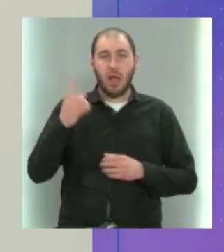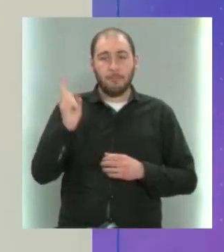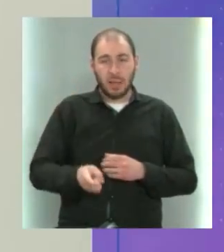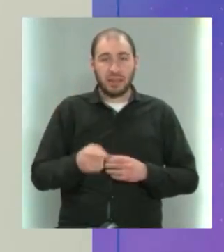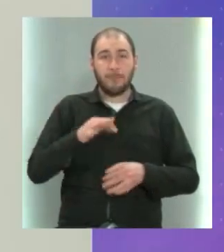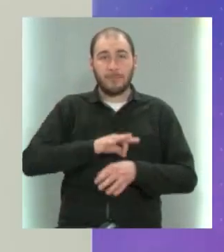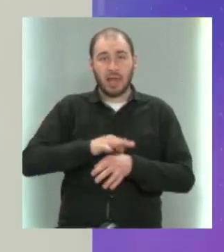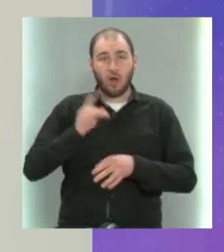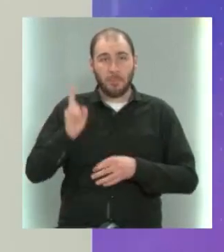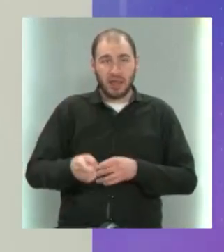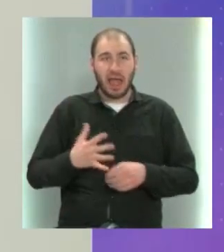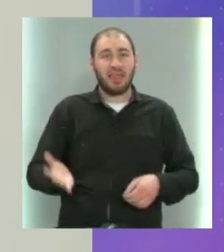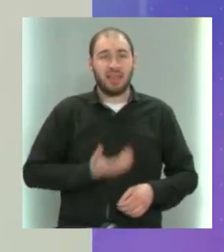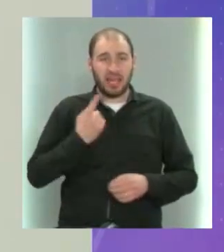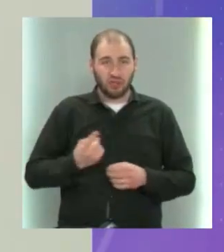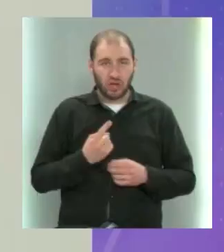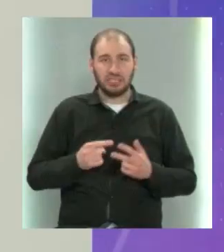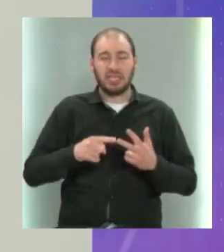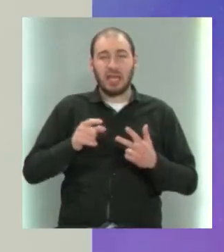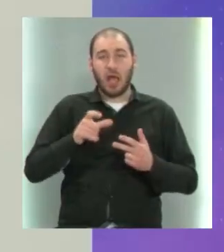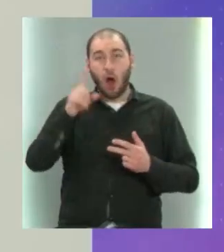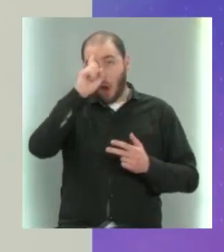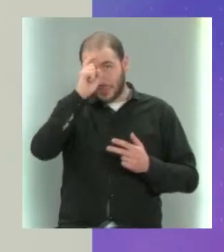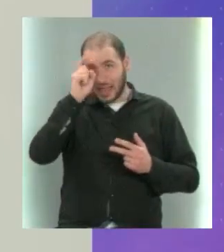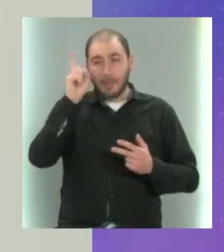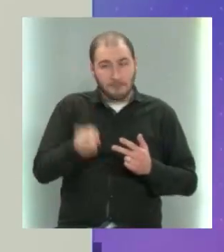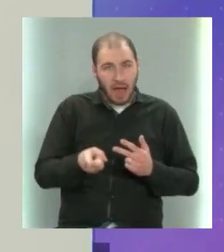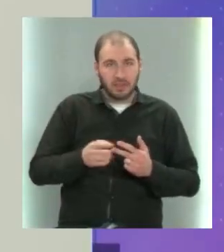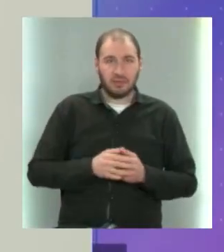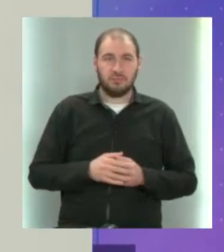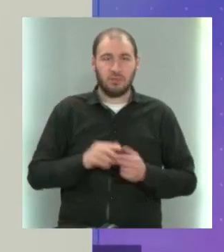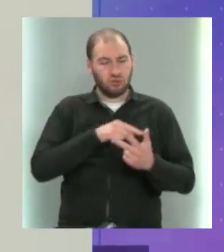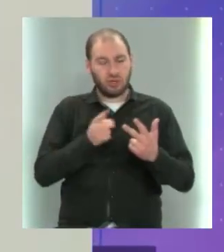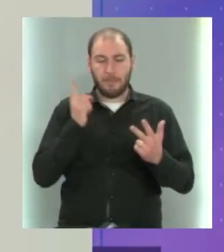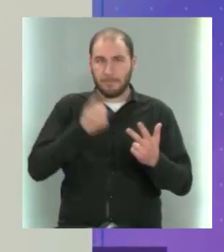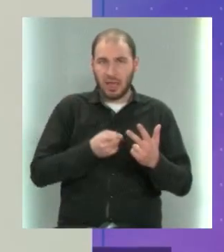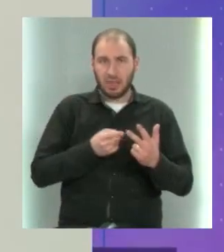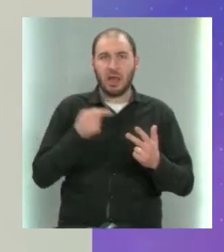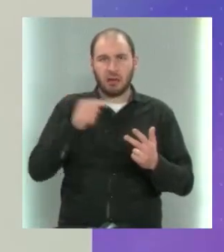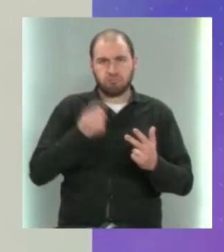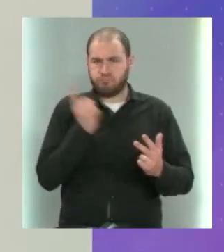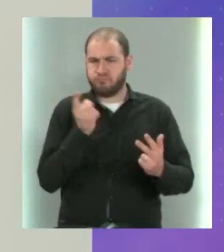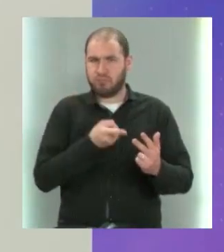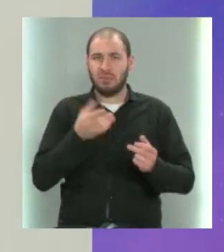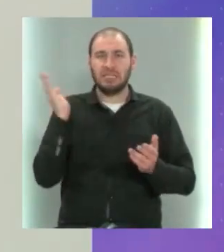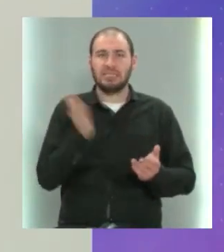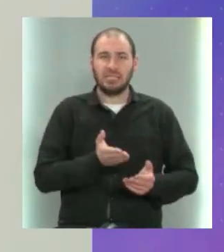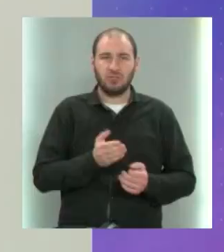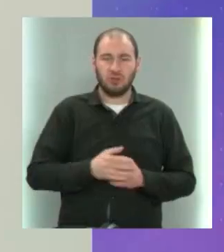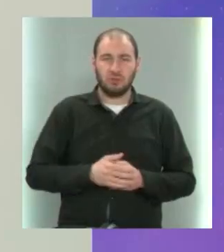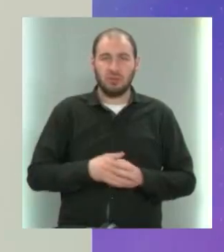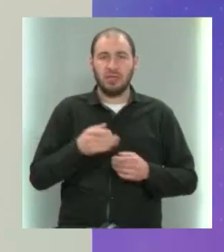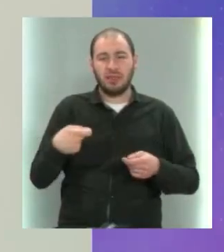ello a los médicos, a los directivos y a los propios hospitales a que sean coaccionados por sanciones